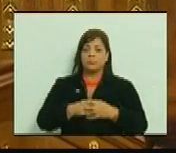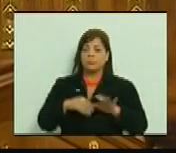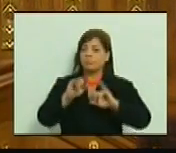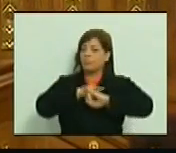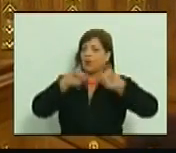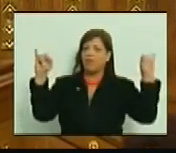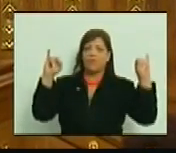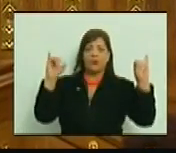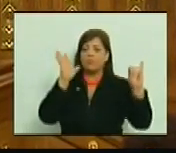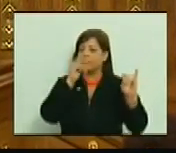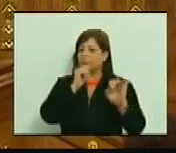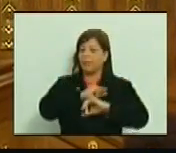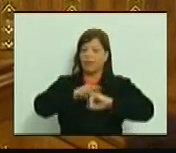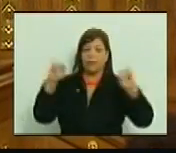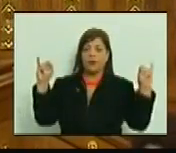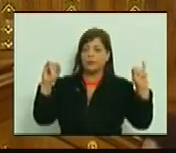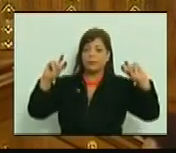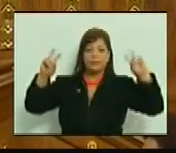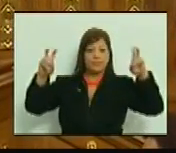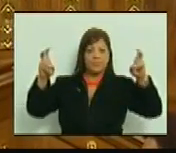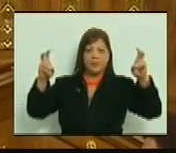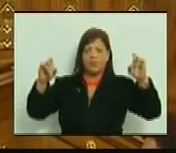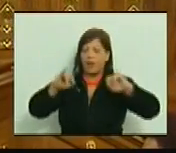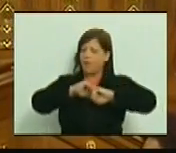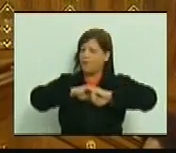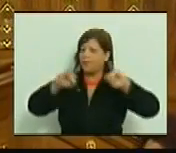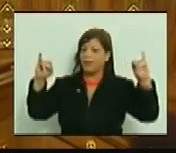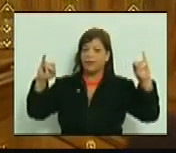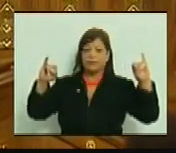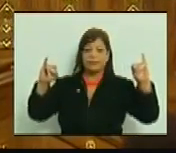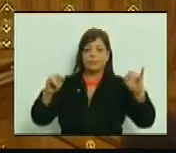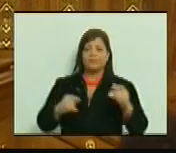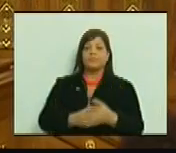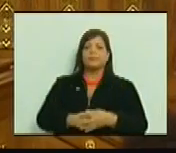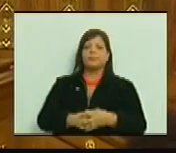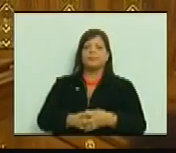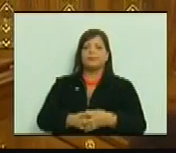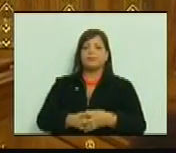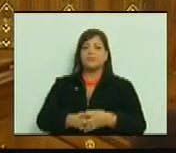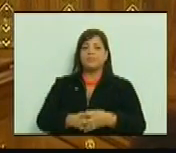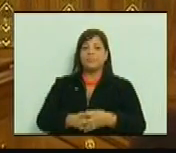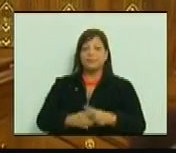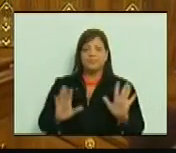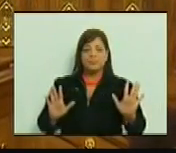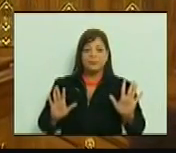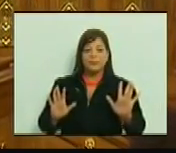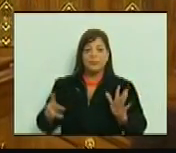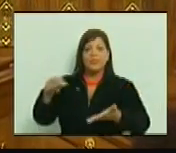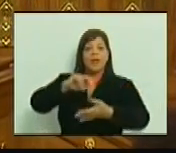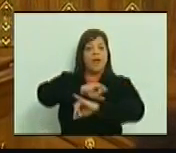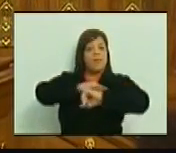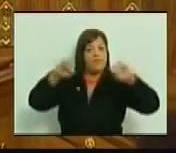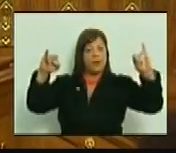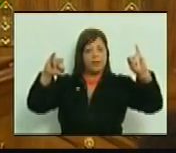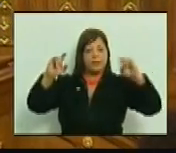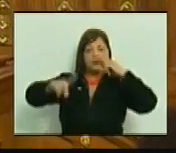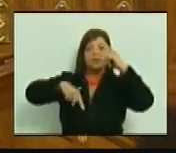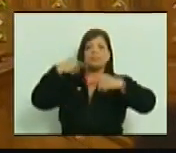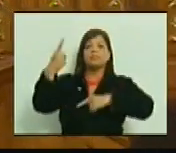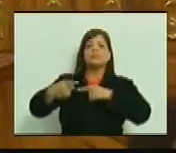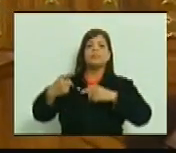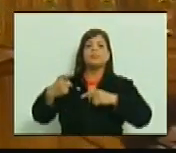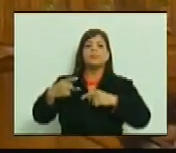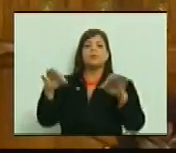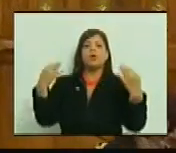Agotada la materia, presidenta. Agotada la materia, se levanta la sesión y se convoca